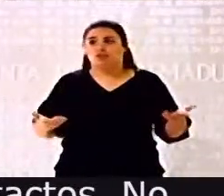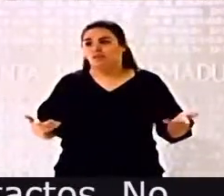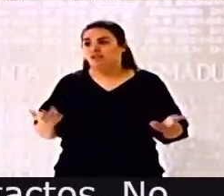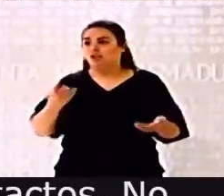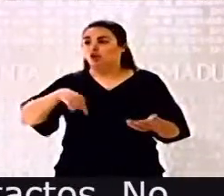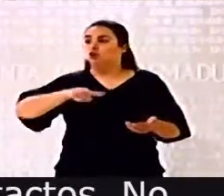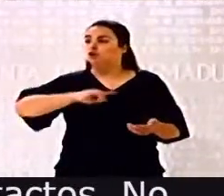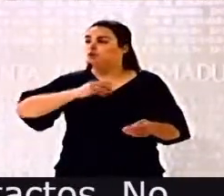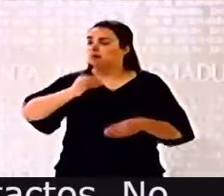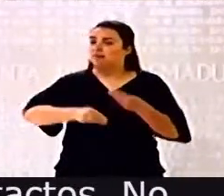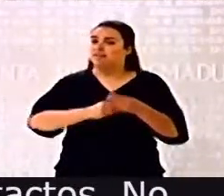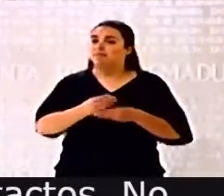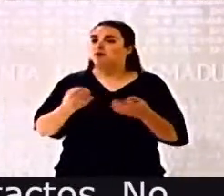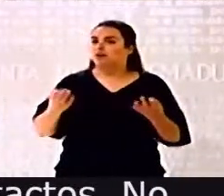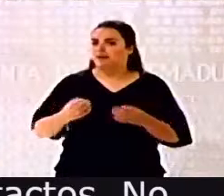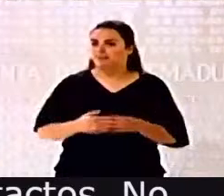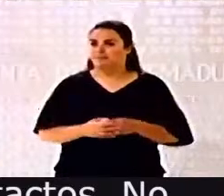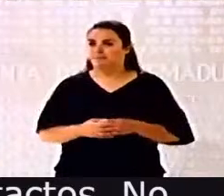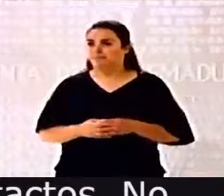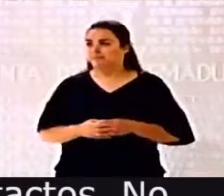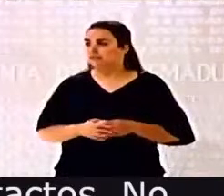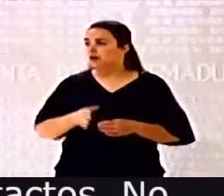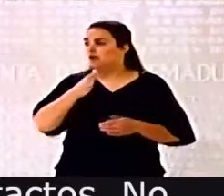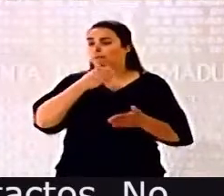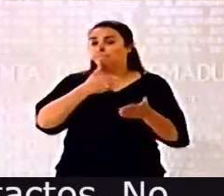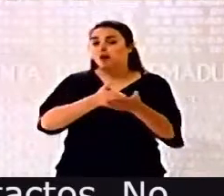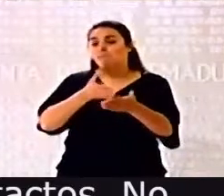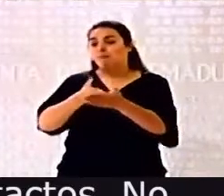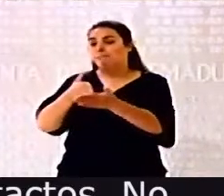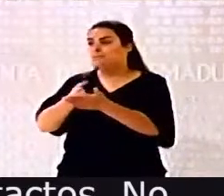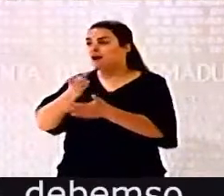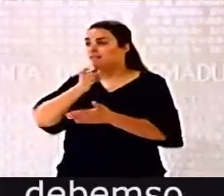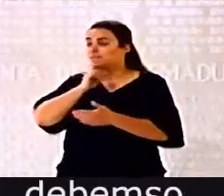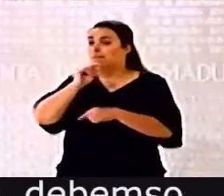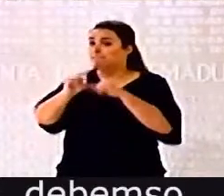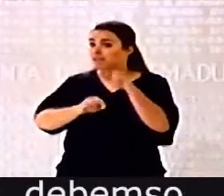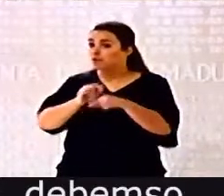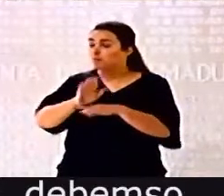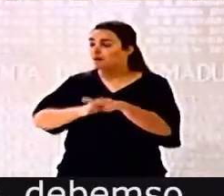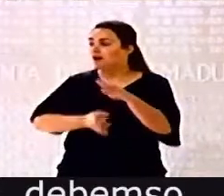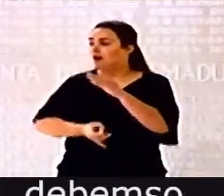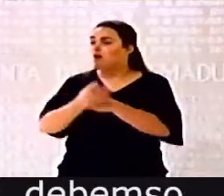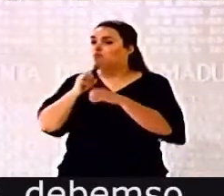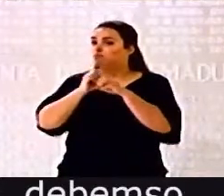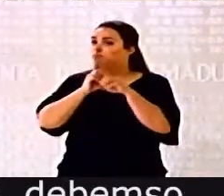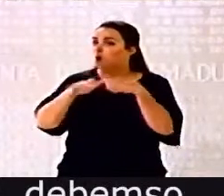lo que tenemos que hacer es ponérselo difícil al virus para que el virus genere un brote.